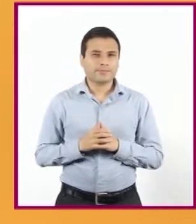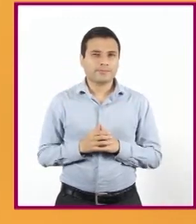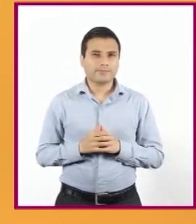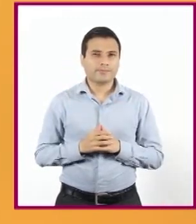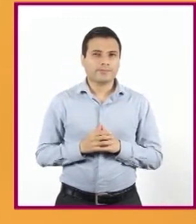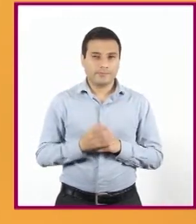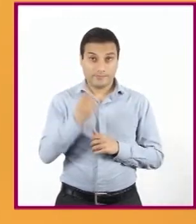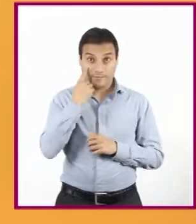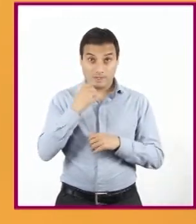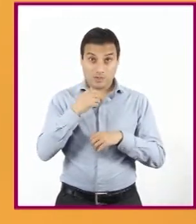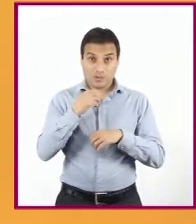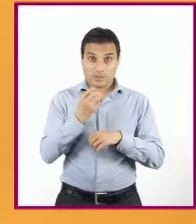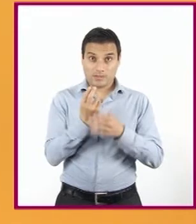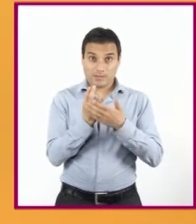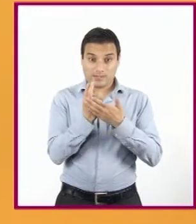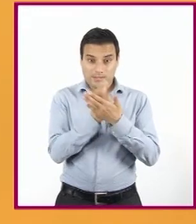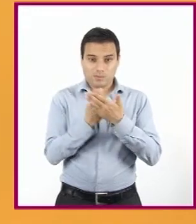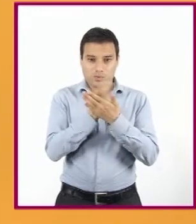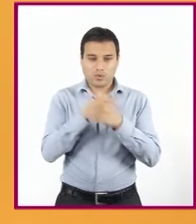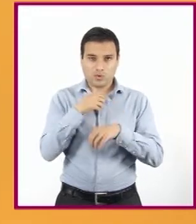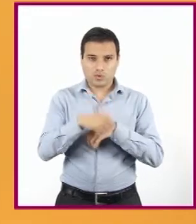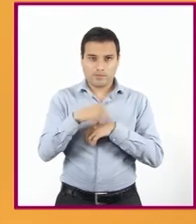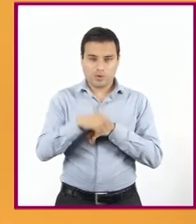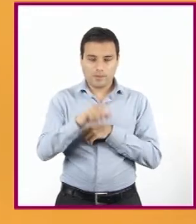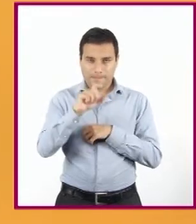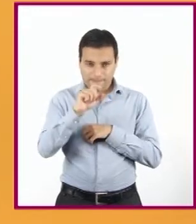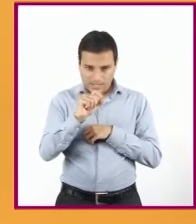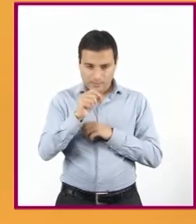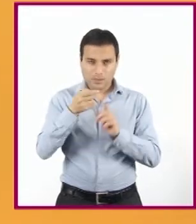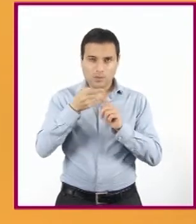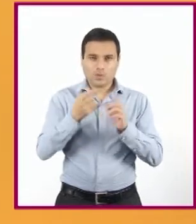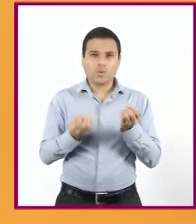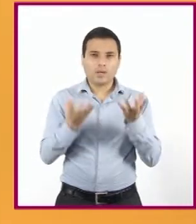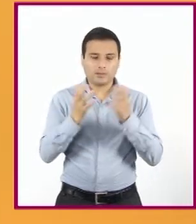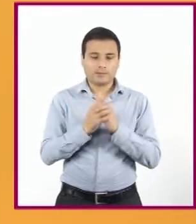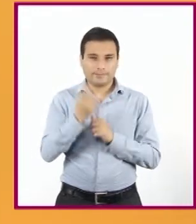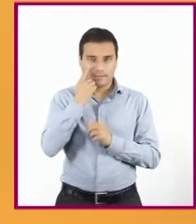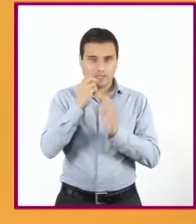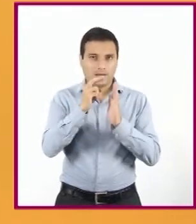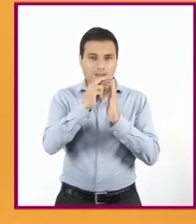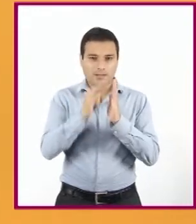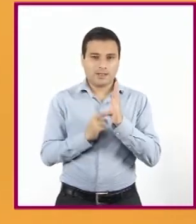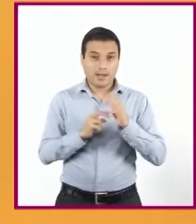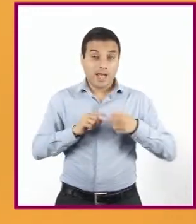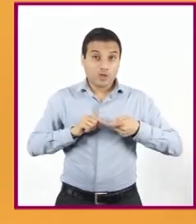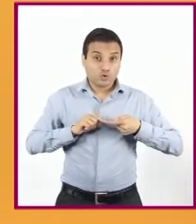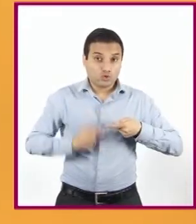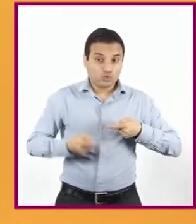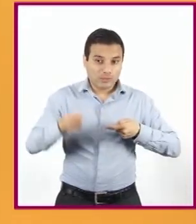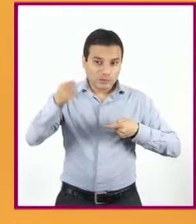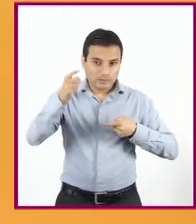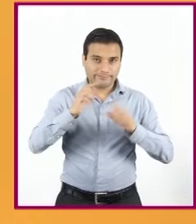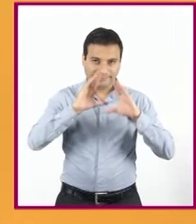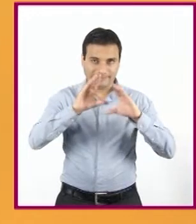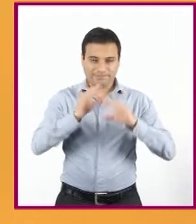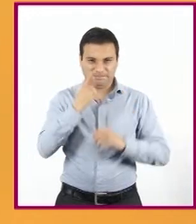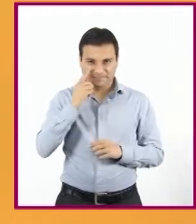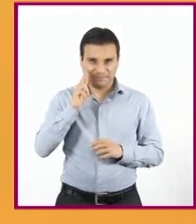formaría el término 20 de la sucesión, determinaremos la regla general de la sucesión con apoyo del siguiente